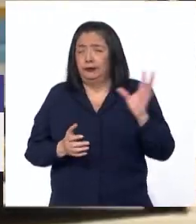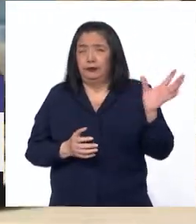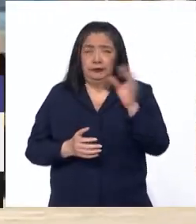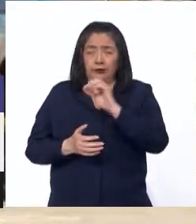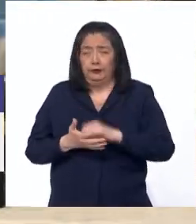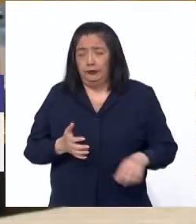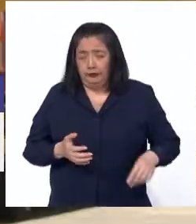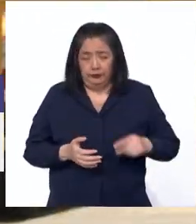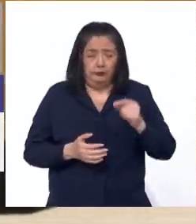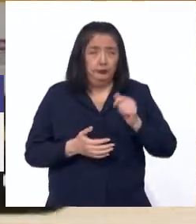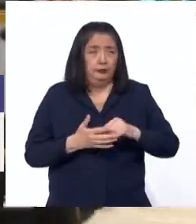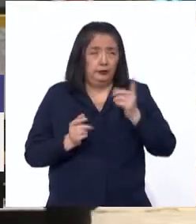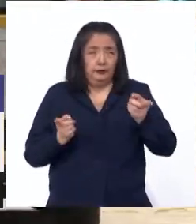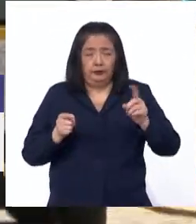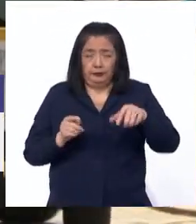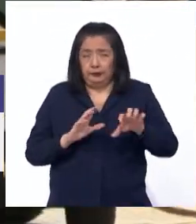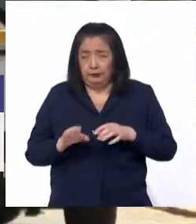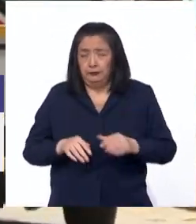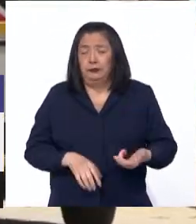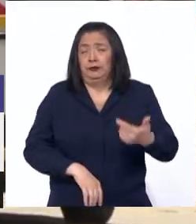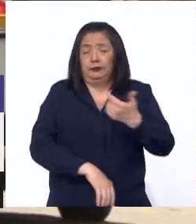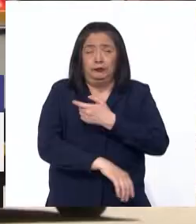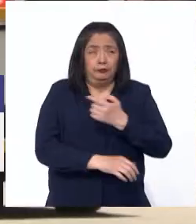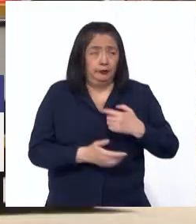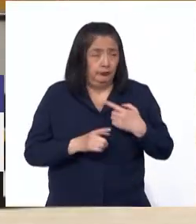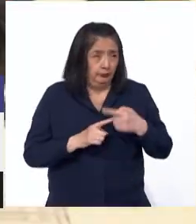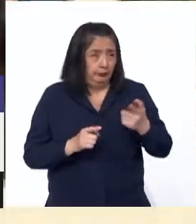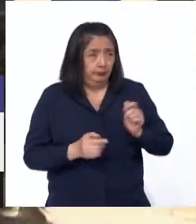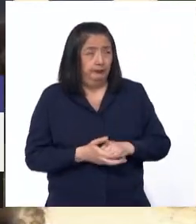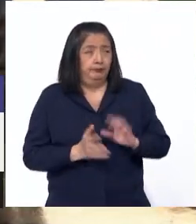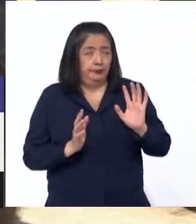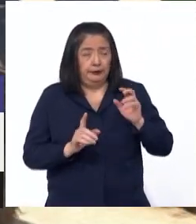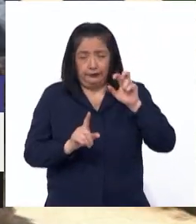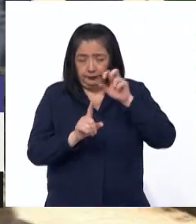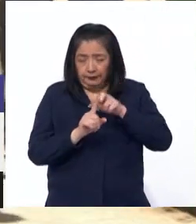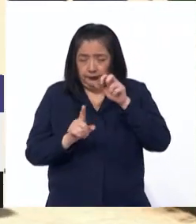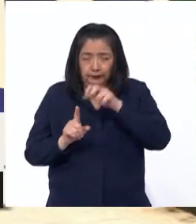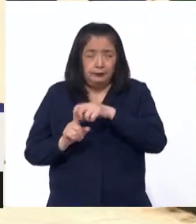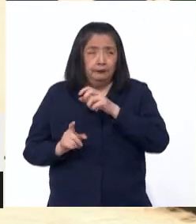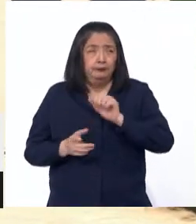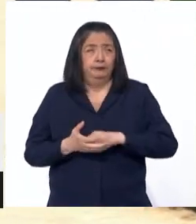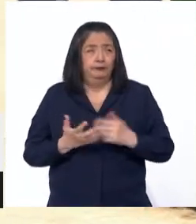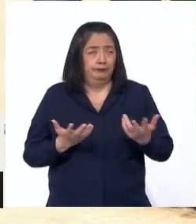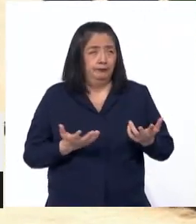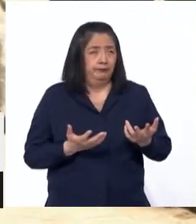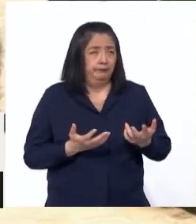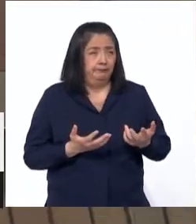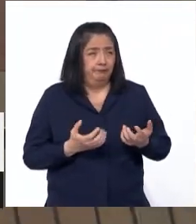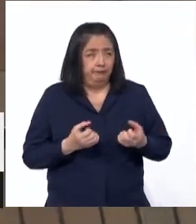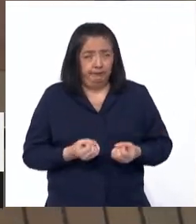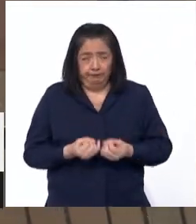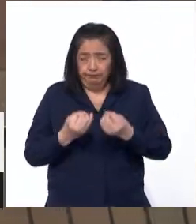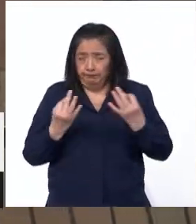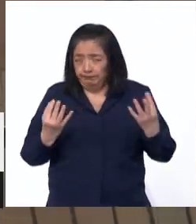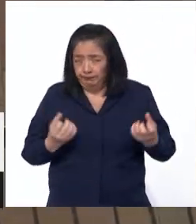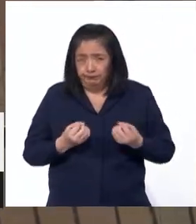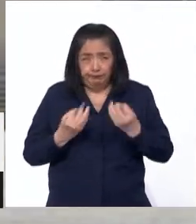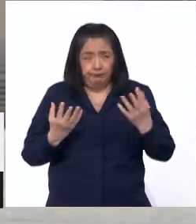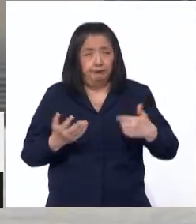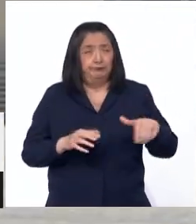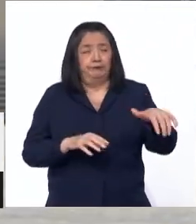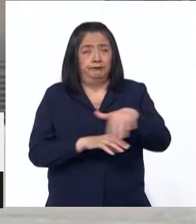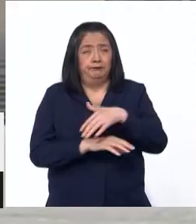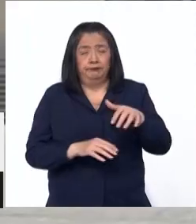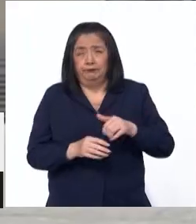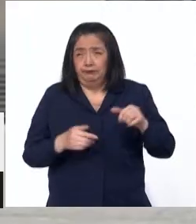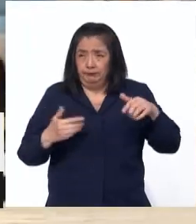estos canes cuando se estaba aplicando la vacuna. Pero detectar eficientemente cuántos canes